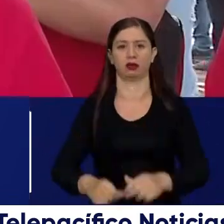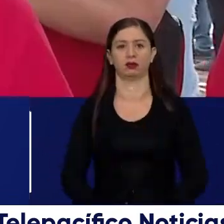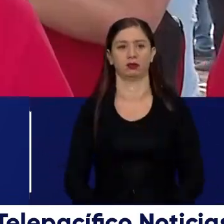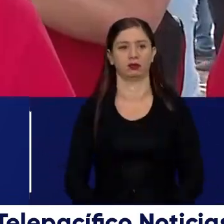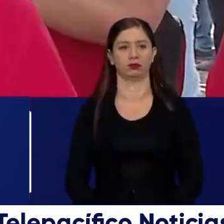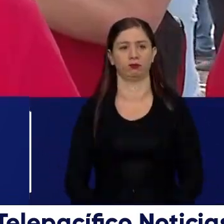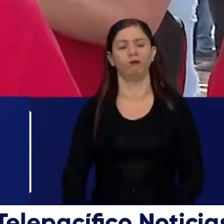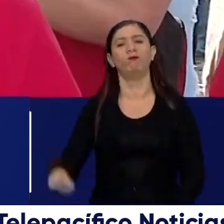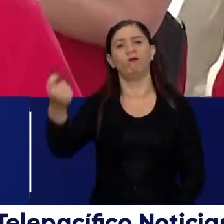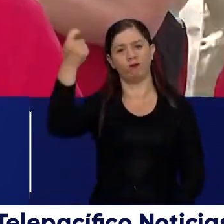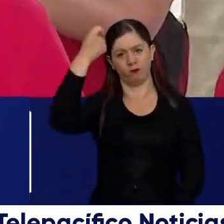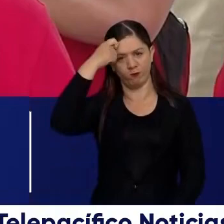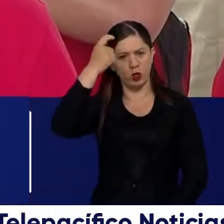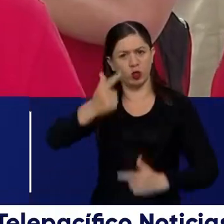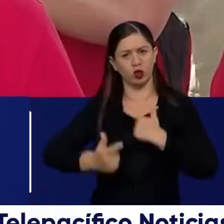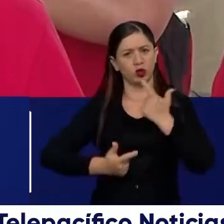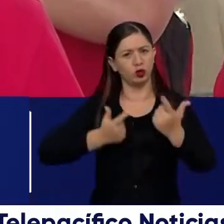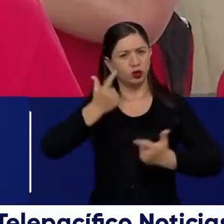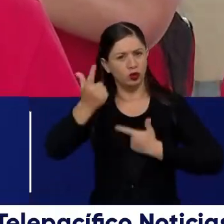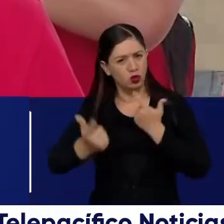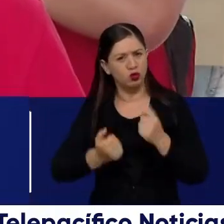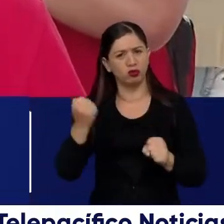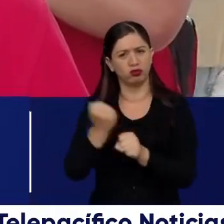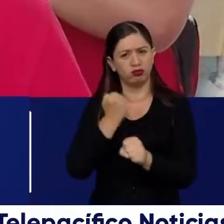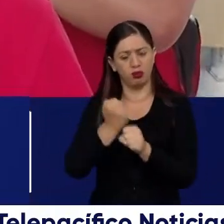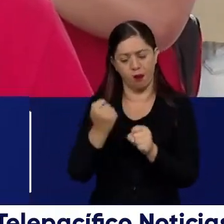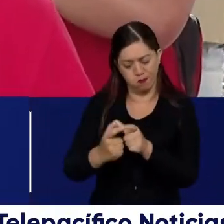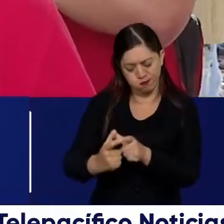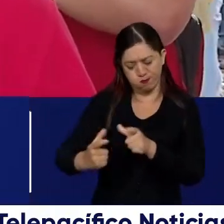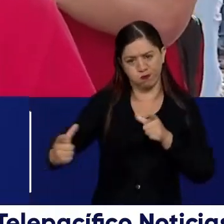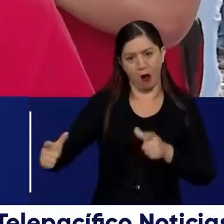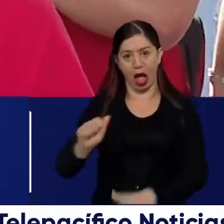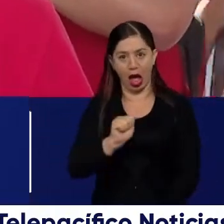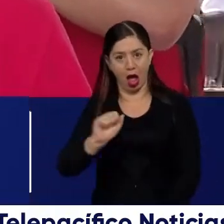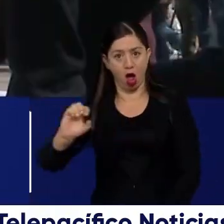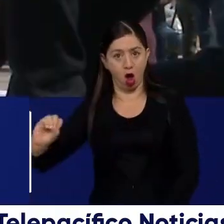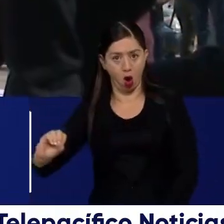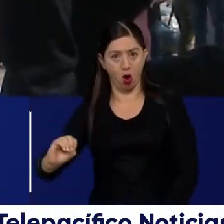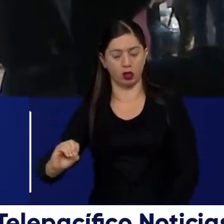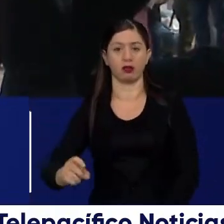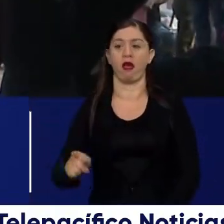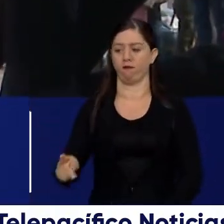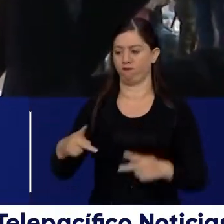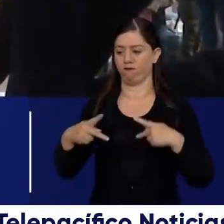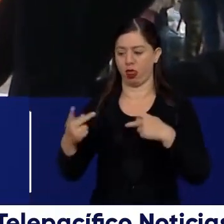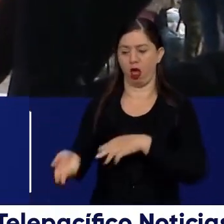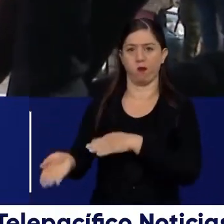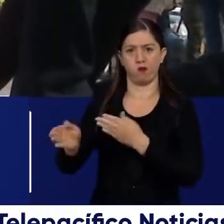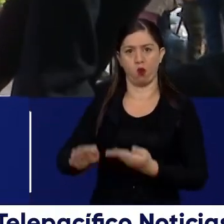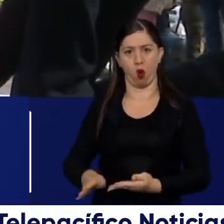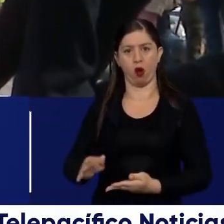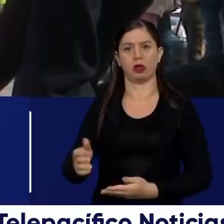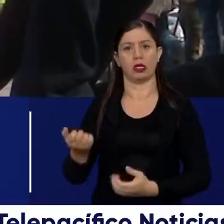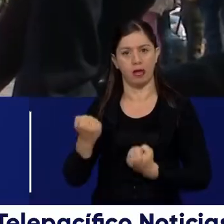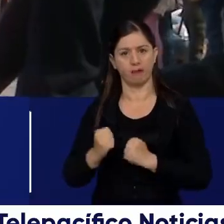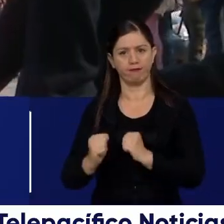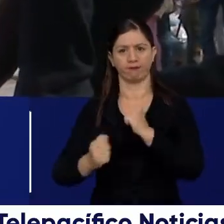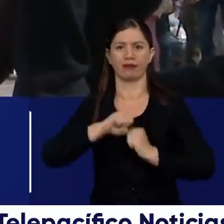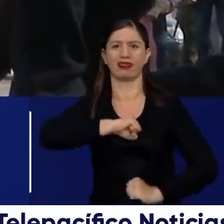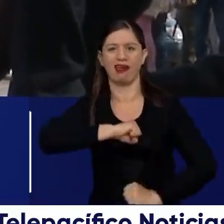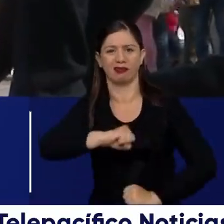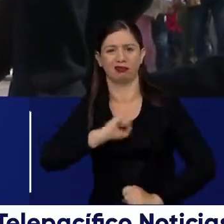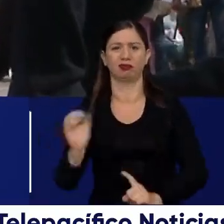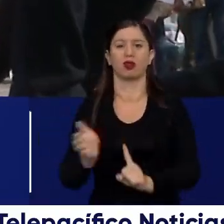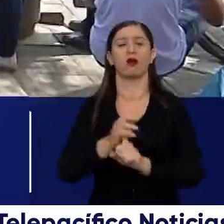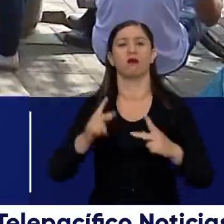Seguir conmemorando la lucha de los trabajadores y trabajadoras que pusieron su vida por tratar de conquistar los derechos más